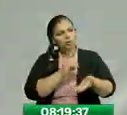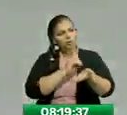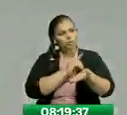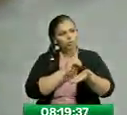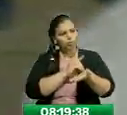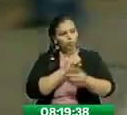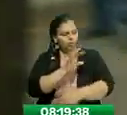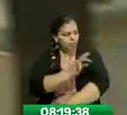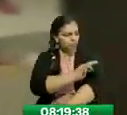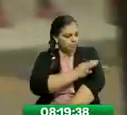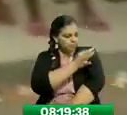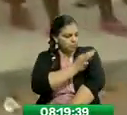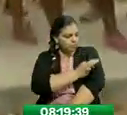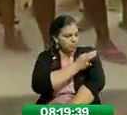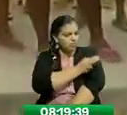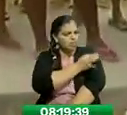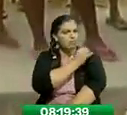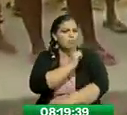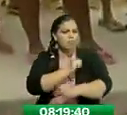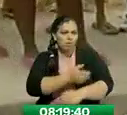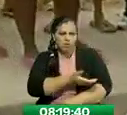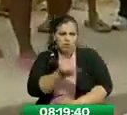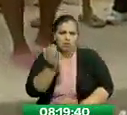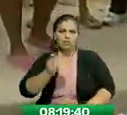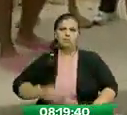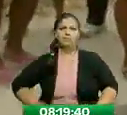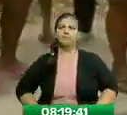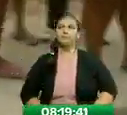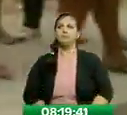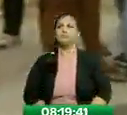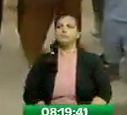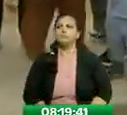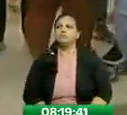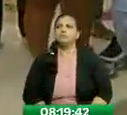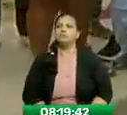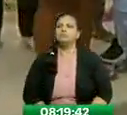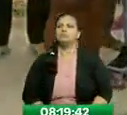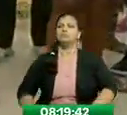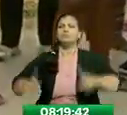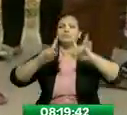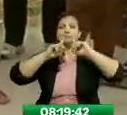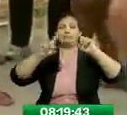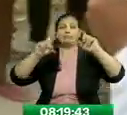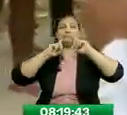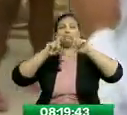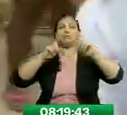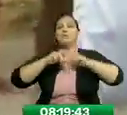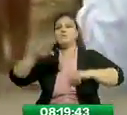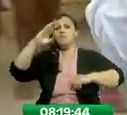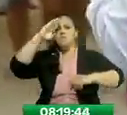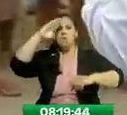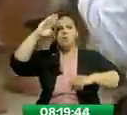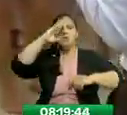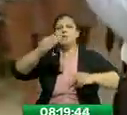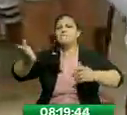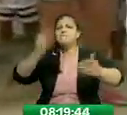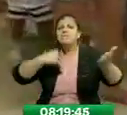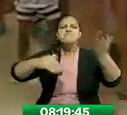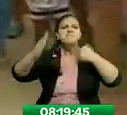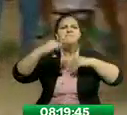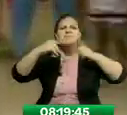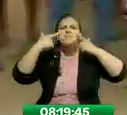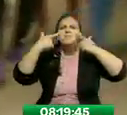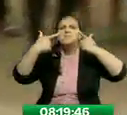las cortaduras. Le dan un reconocimiento también médico y asentar la denuncia en la fiscalía.